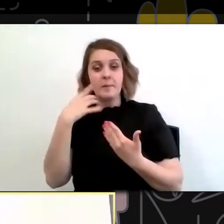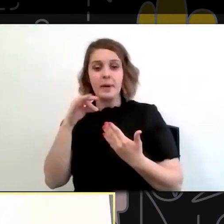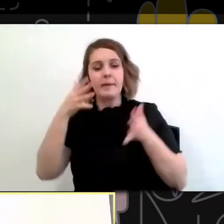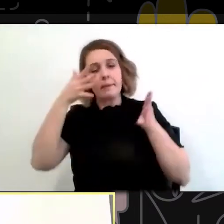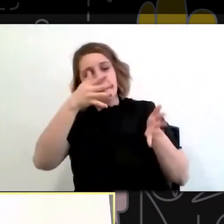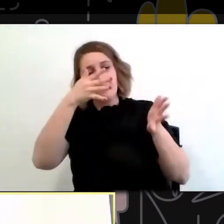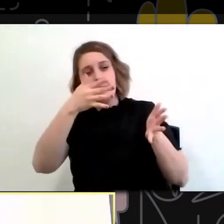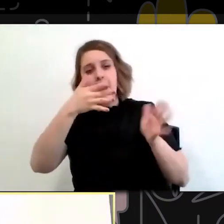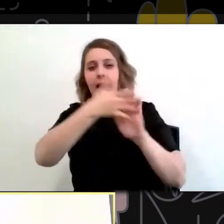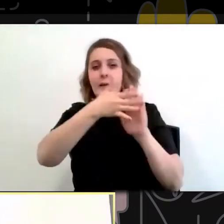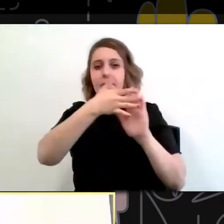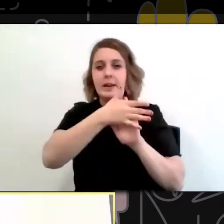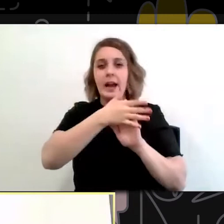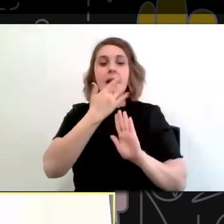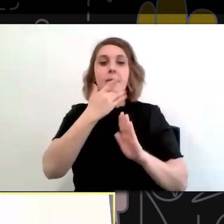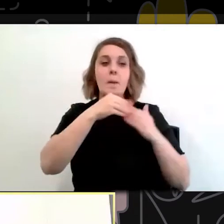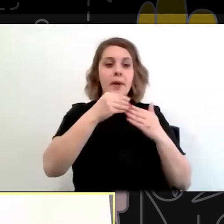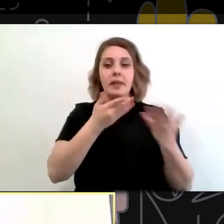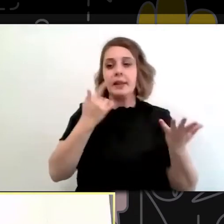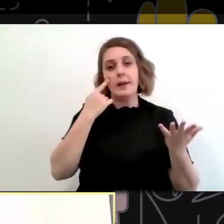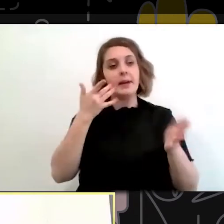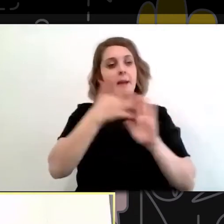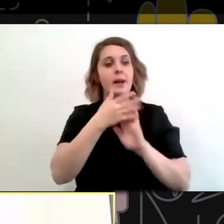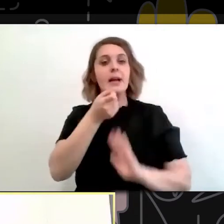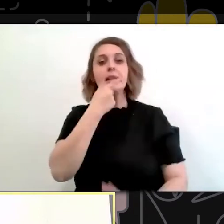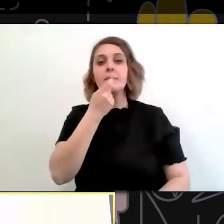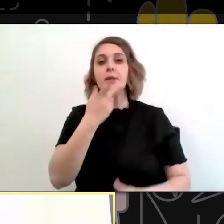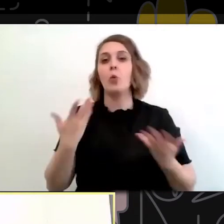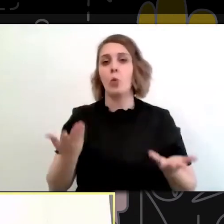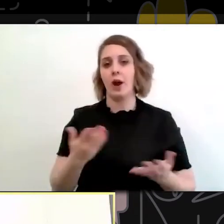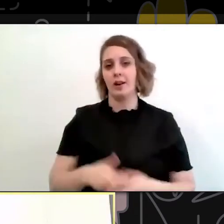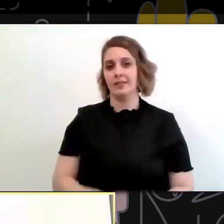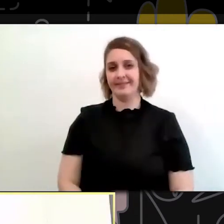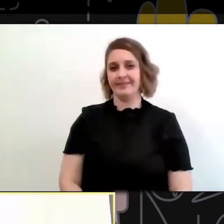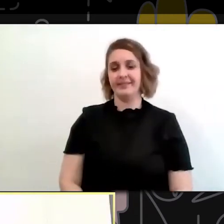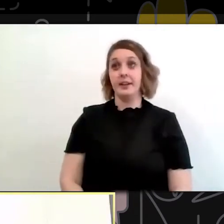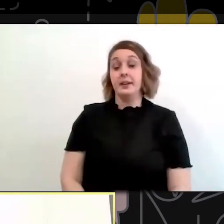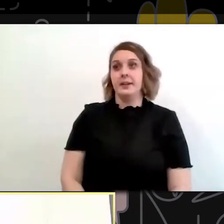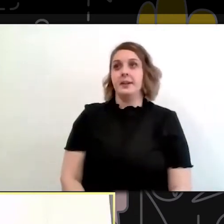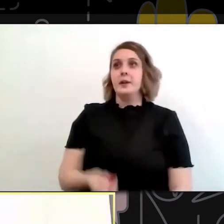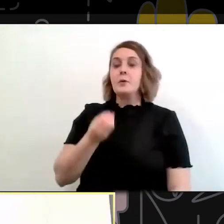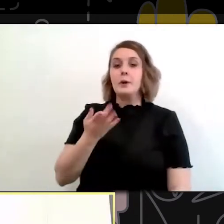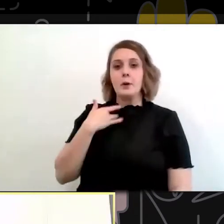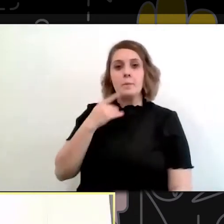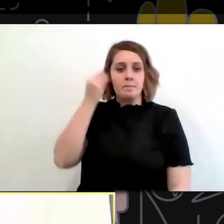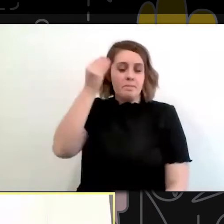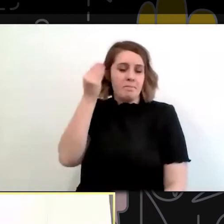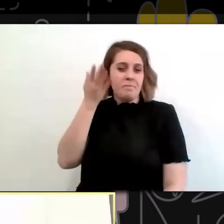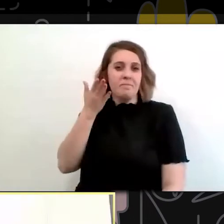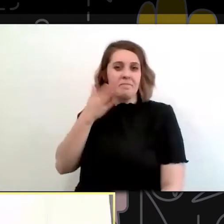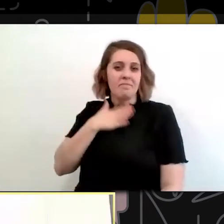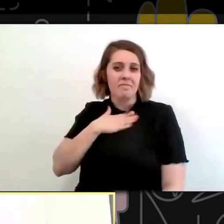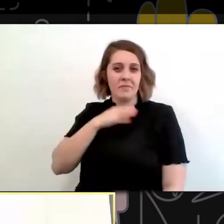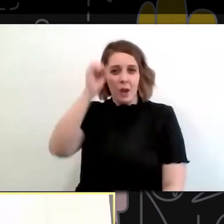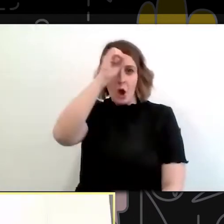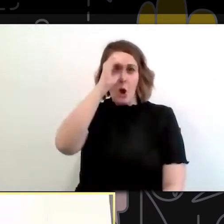o modificar junto con el paciente su tratamiento. Y bueno, yo creo que en este sentido también tengo